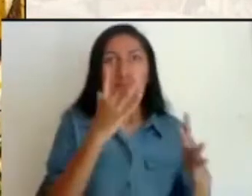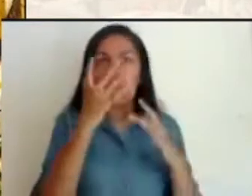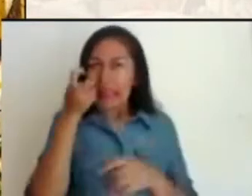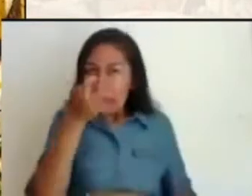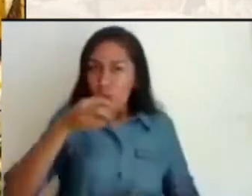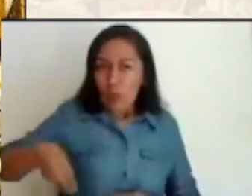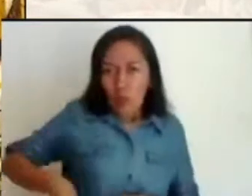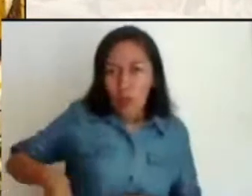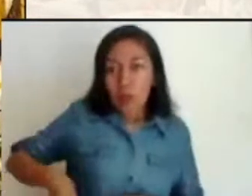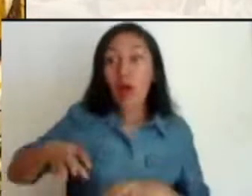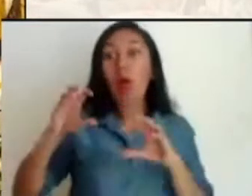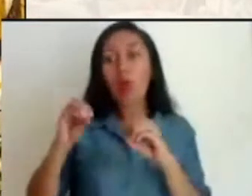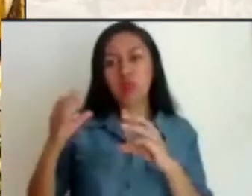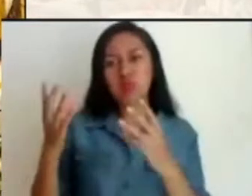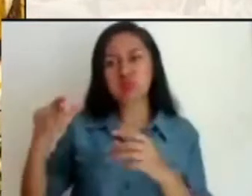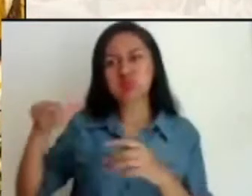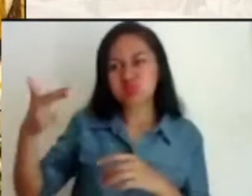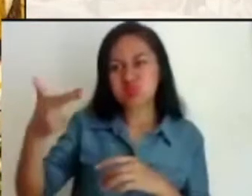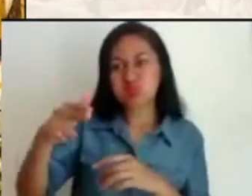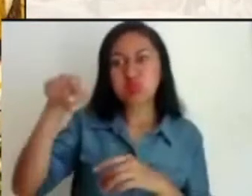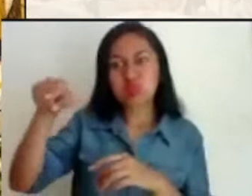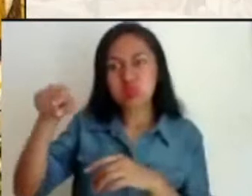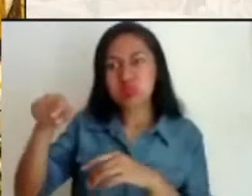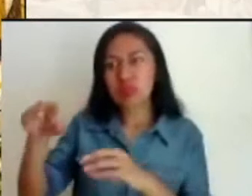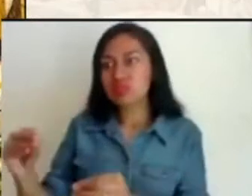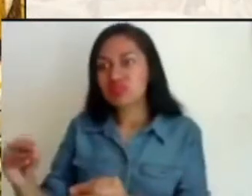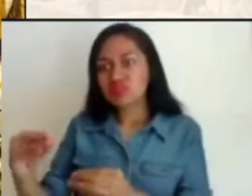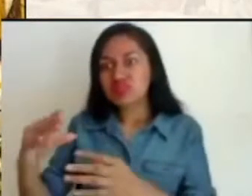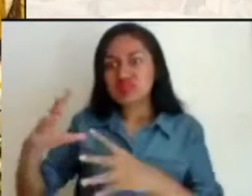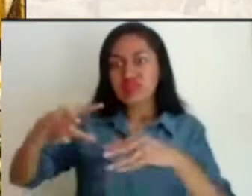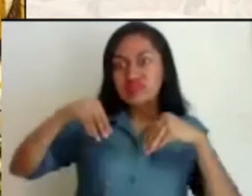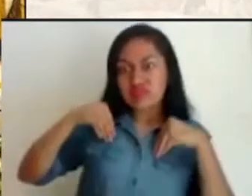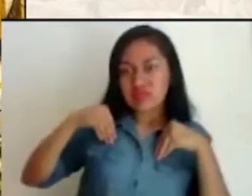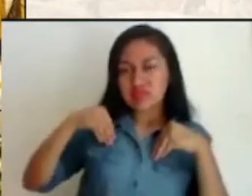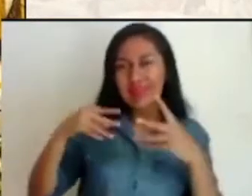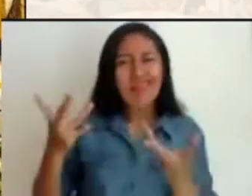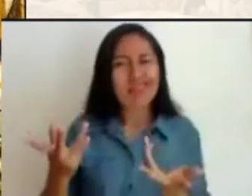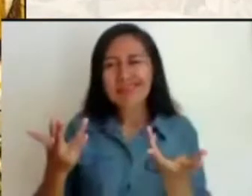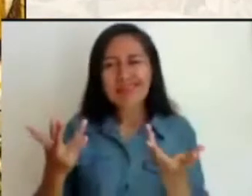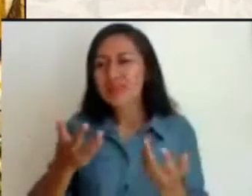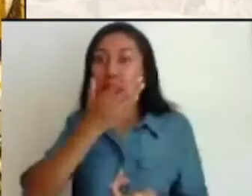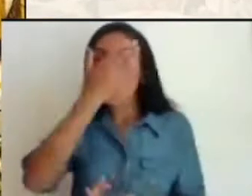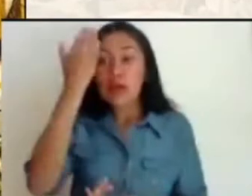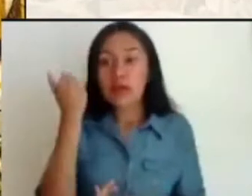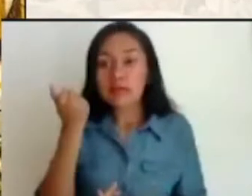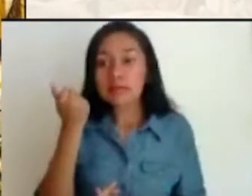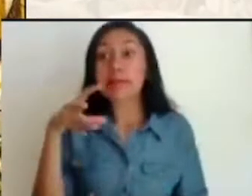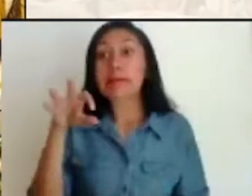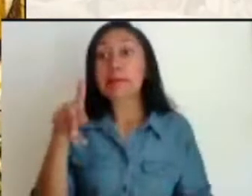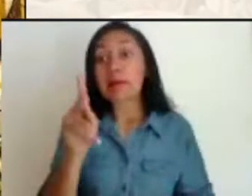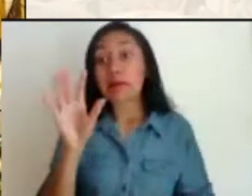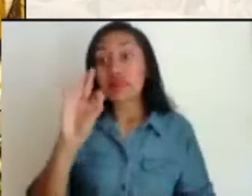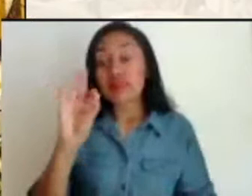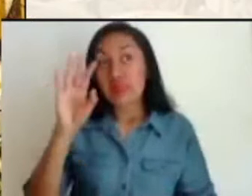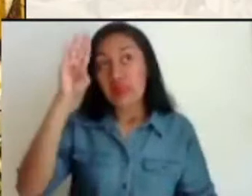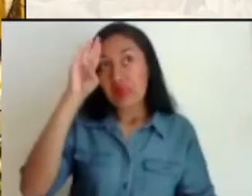Pero se planteó que también existían otra serie de condiciones físicas como los terremotos y